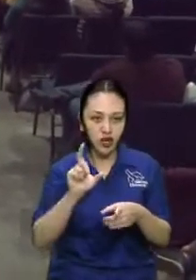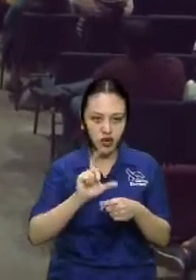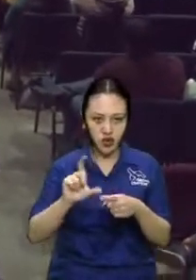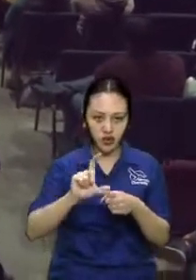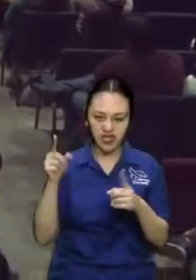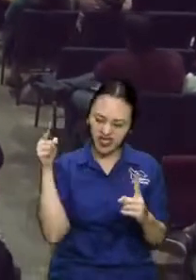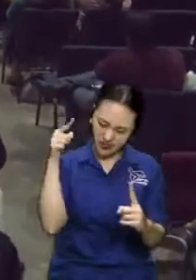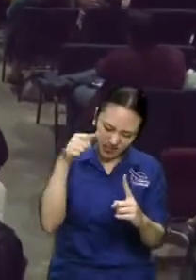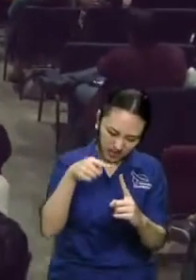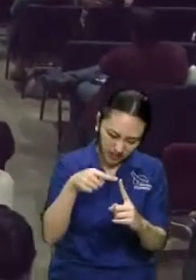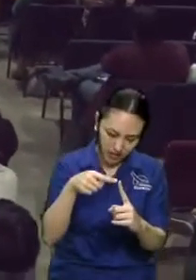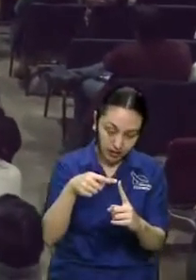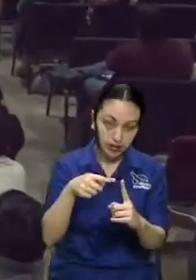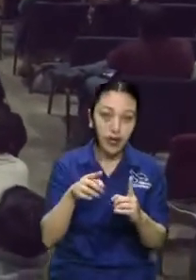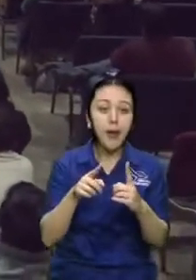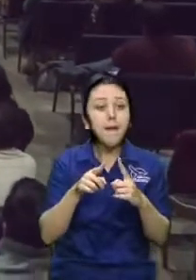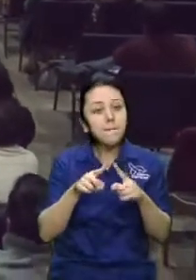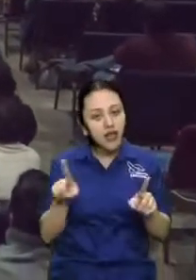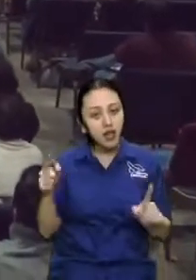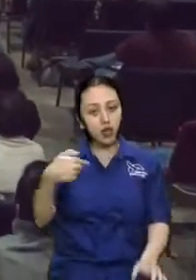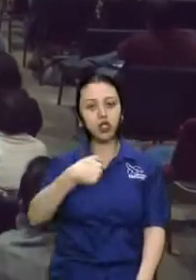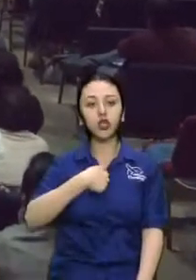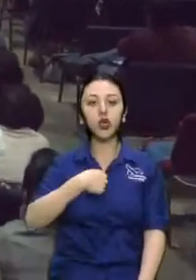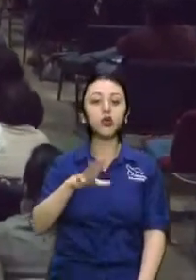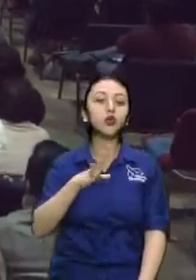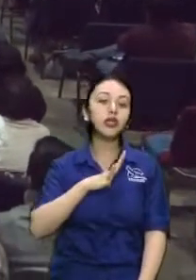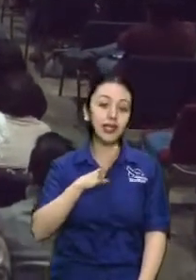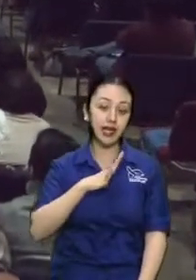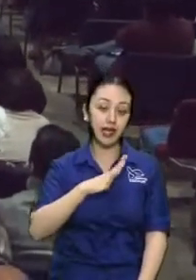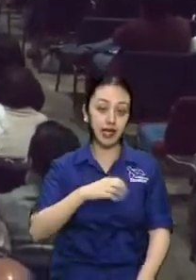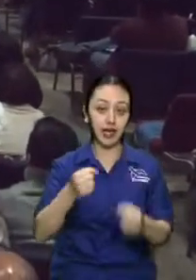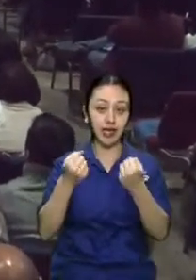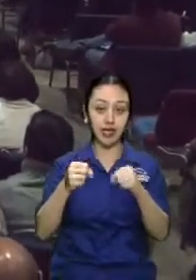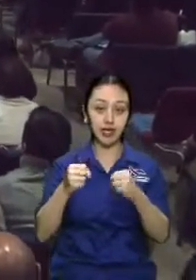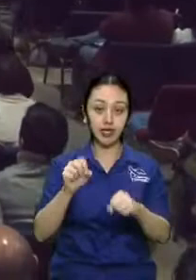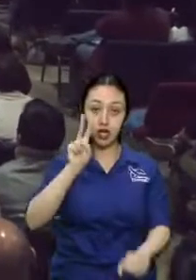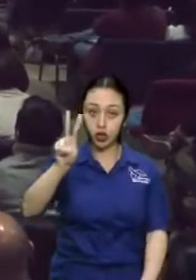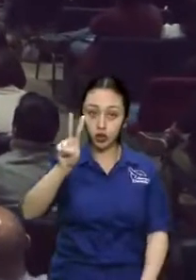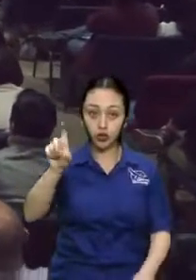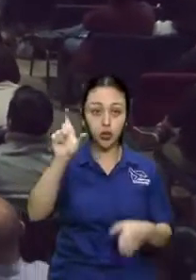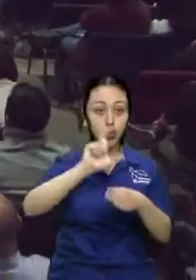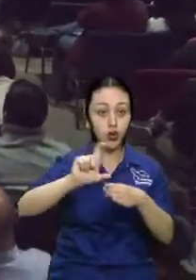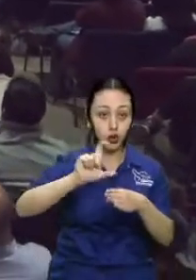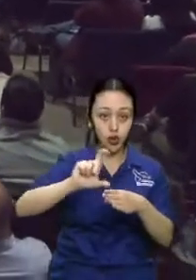daban miedo. Ya siendo ministro, creo que el año pasado o antepasado,